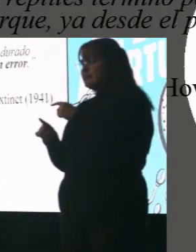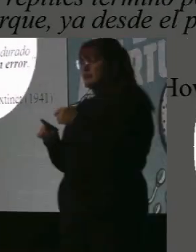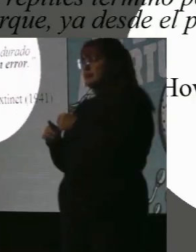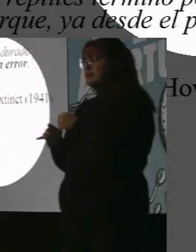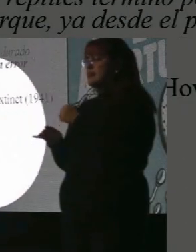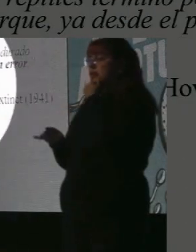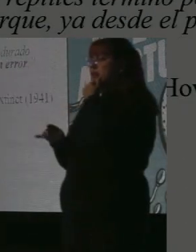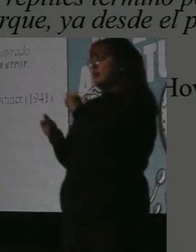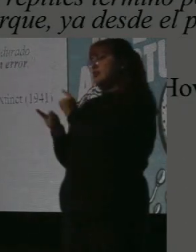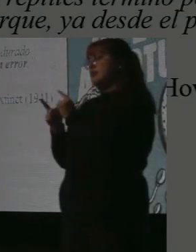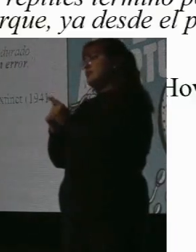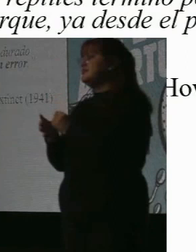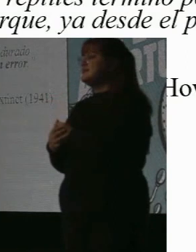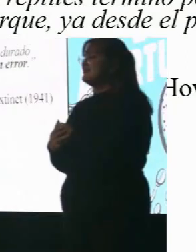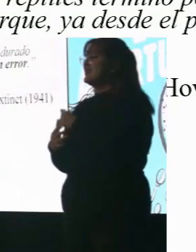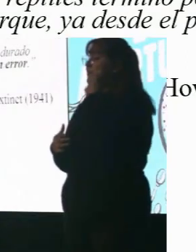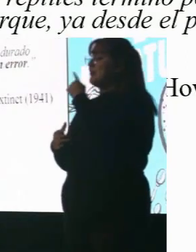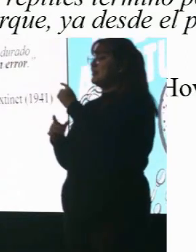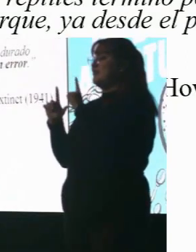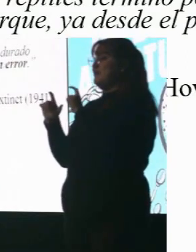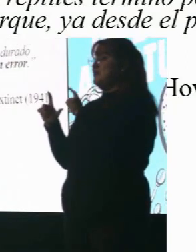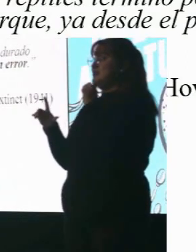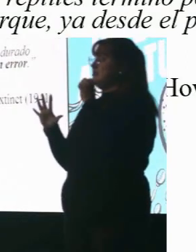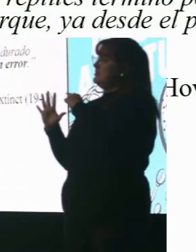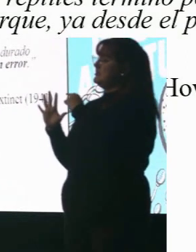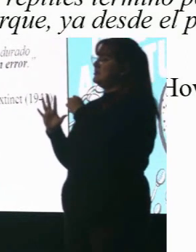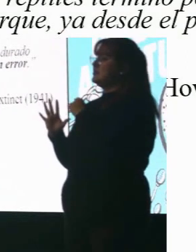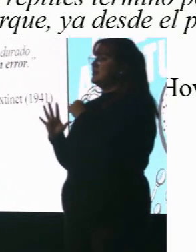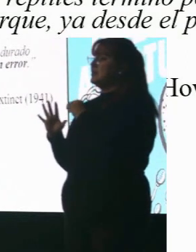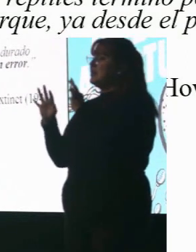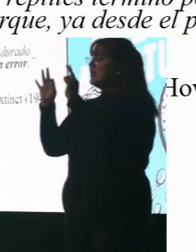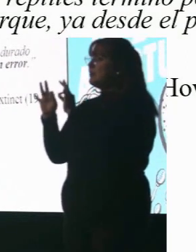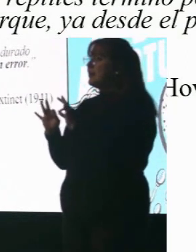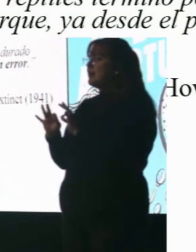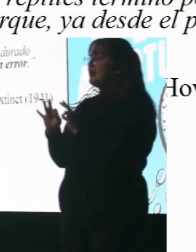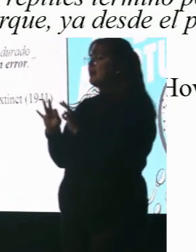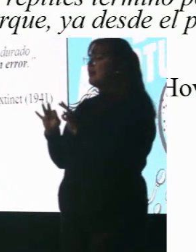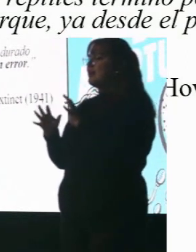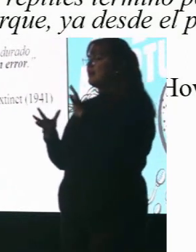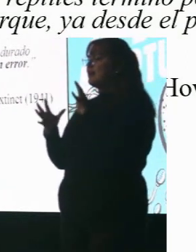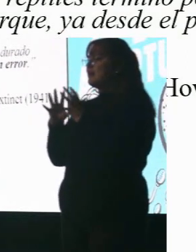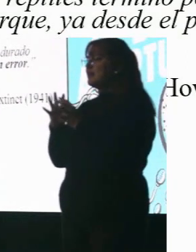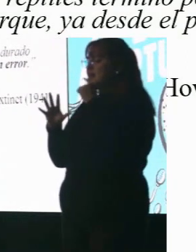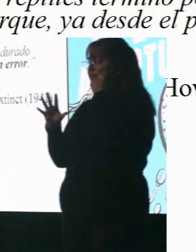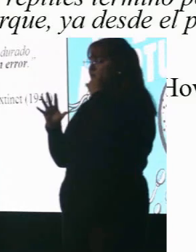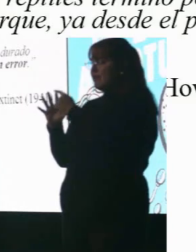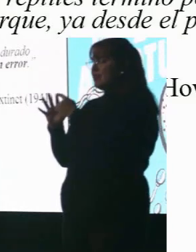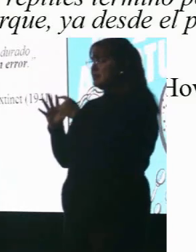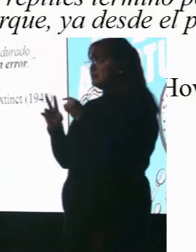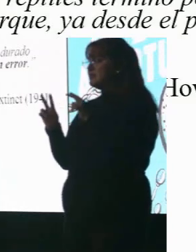perfecto, dice, en esa imagen hace una ilusión o una ilustración de cuando el impacto del